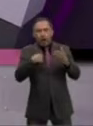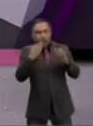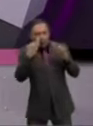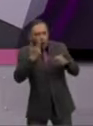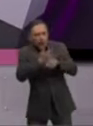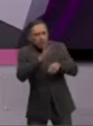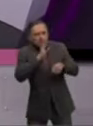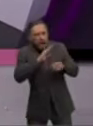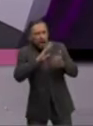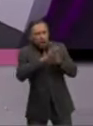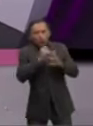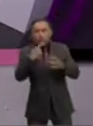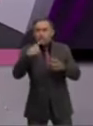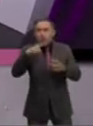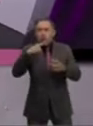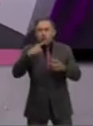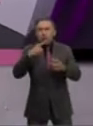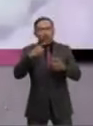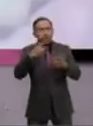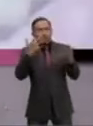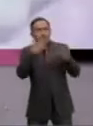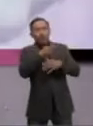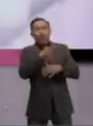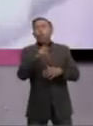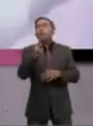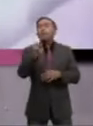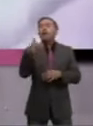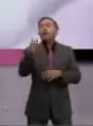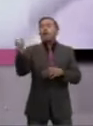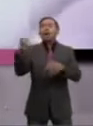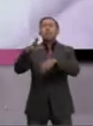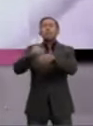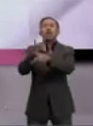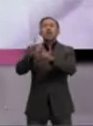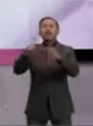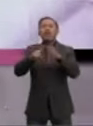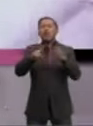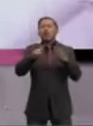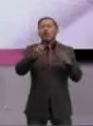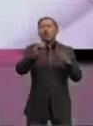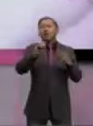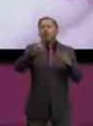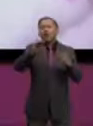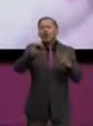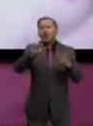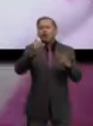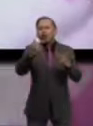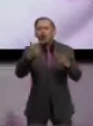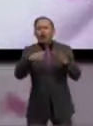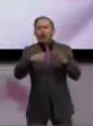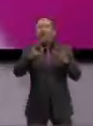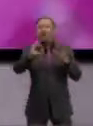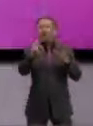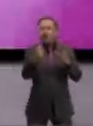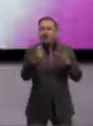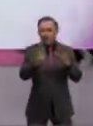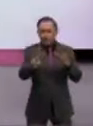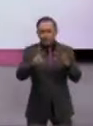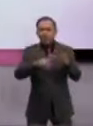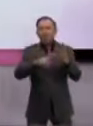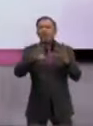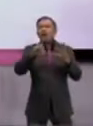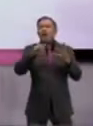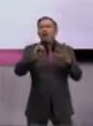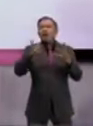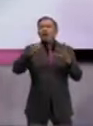ocurrido. Indudablemente el que Peña Nieto esté libre, Romero de Champs, Osorio Chong y el señor Fox y Claudio González, es